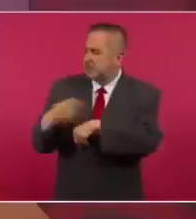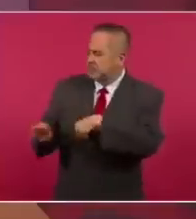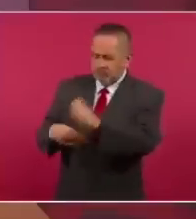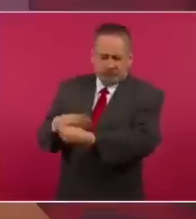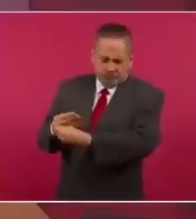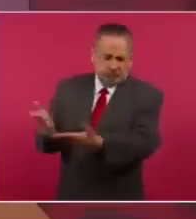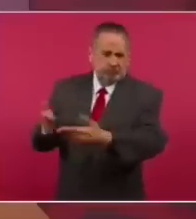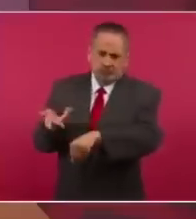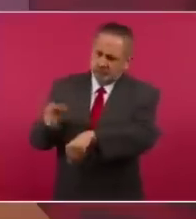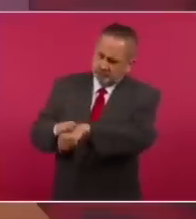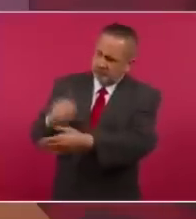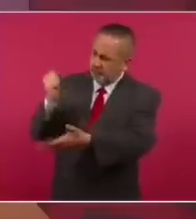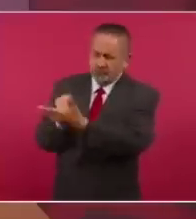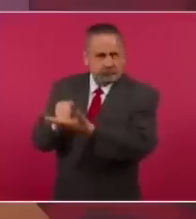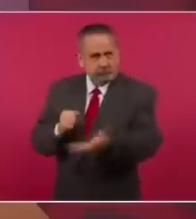visas o permisos.